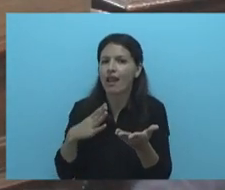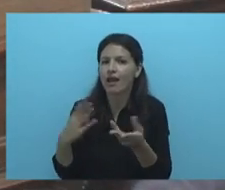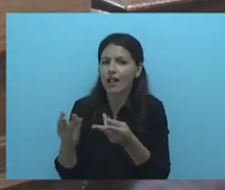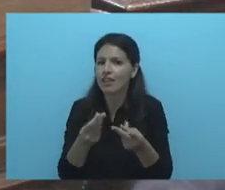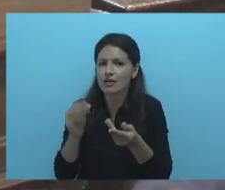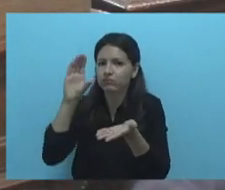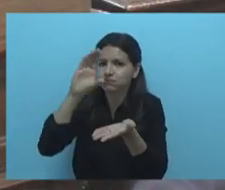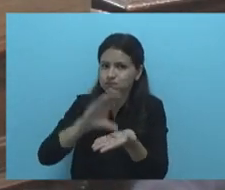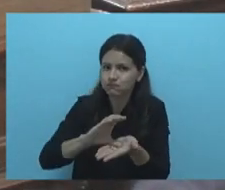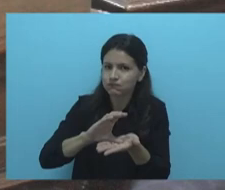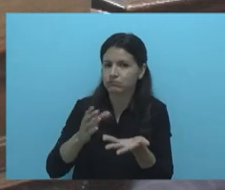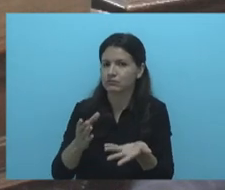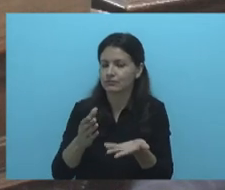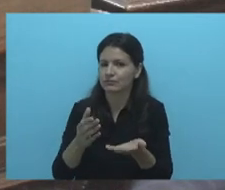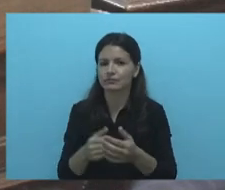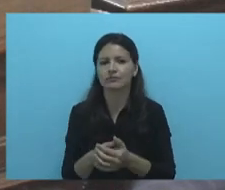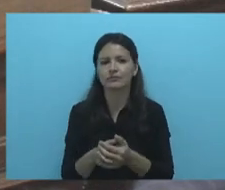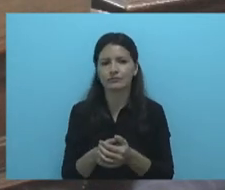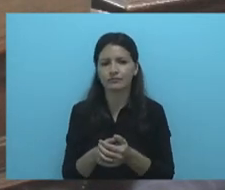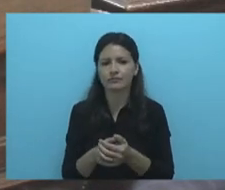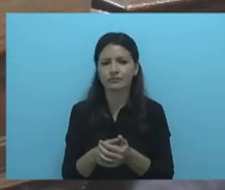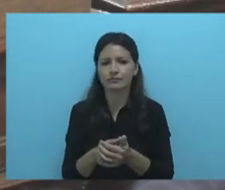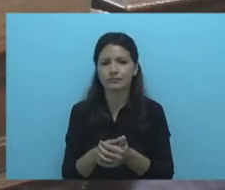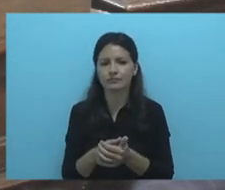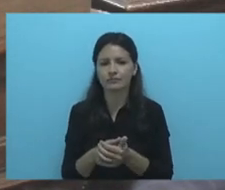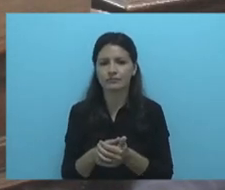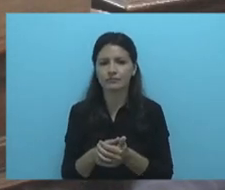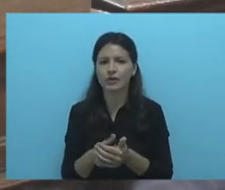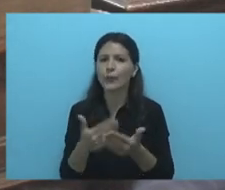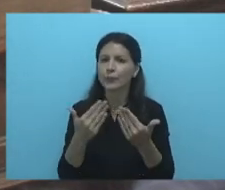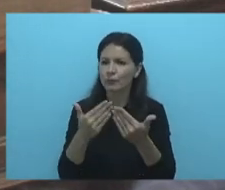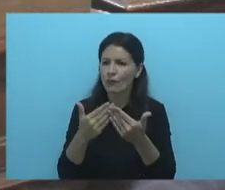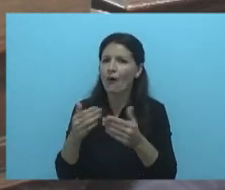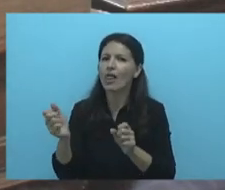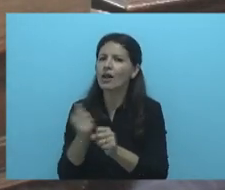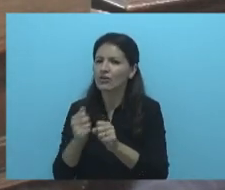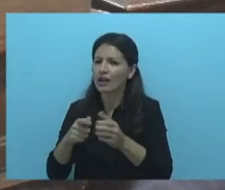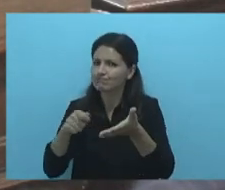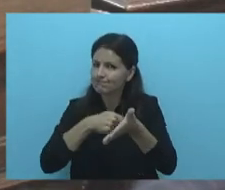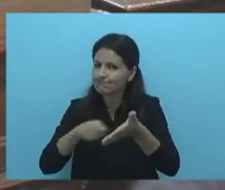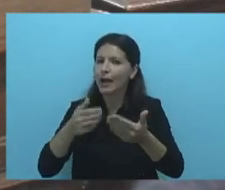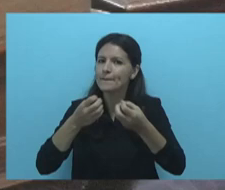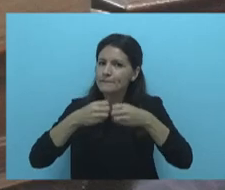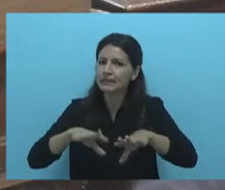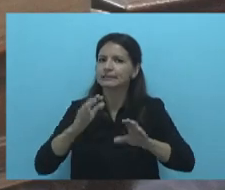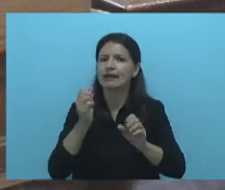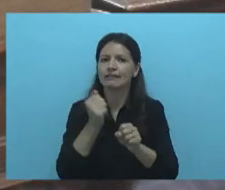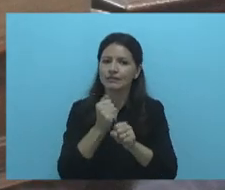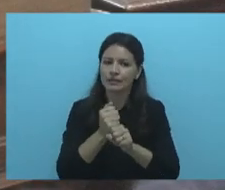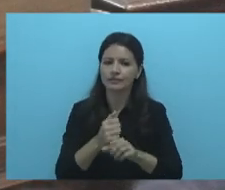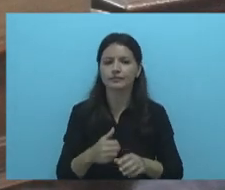incluir una partida presupuestaria que permita llamar a licitación y comenzar con su